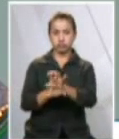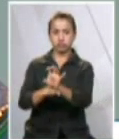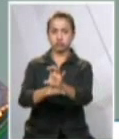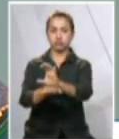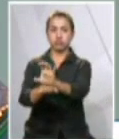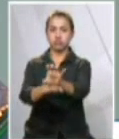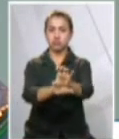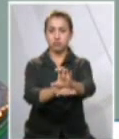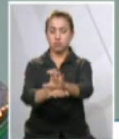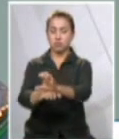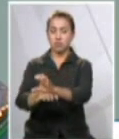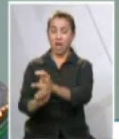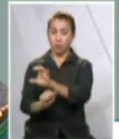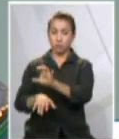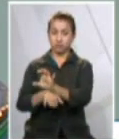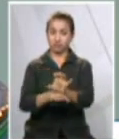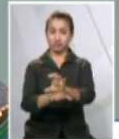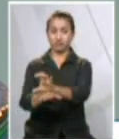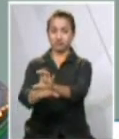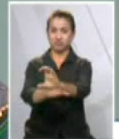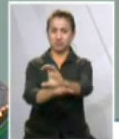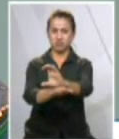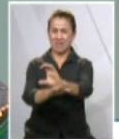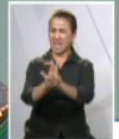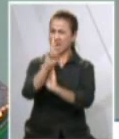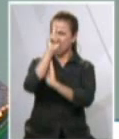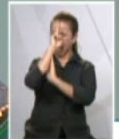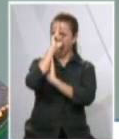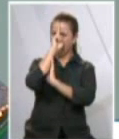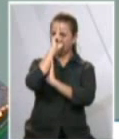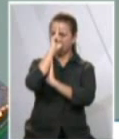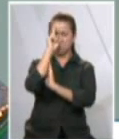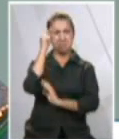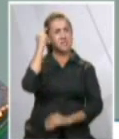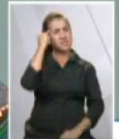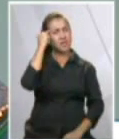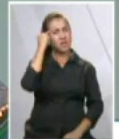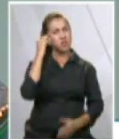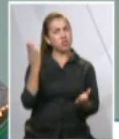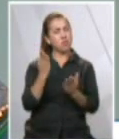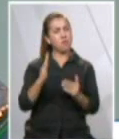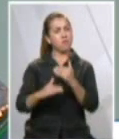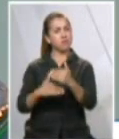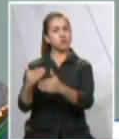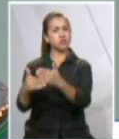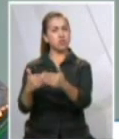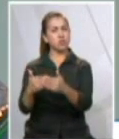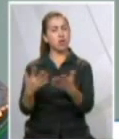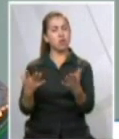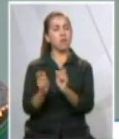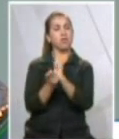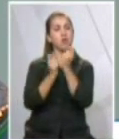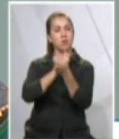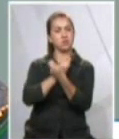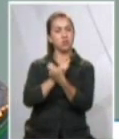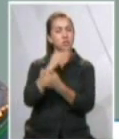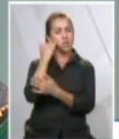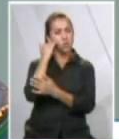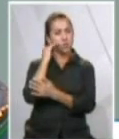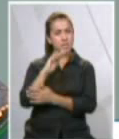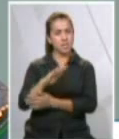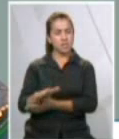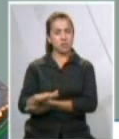Yo lo pienso y es algo súper raro de pensar cómo funciona y cómo es la adecuación de un niño